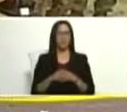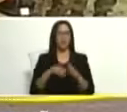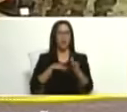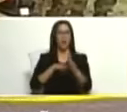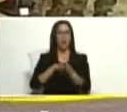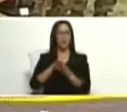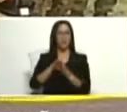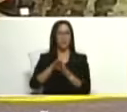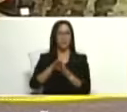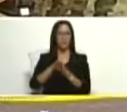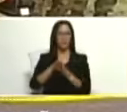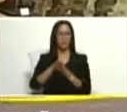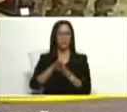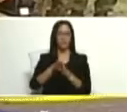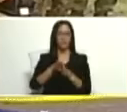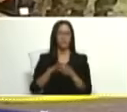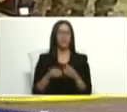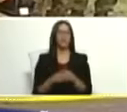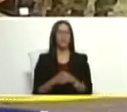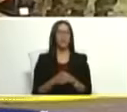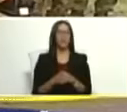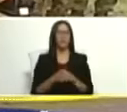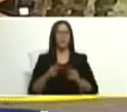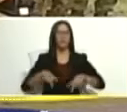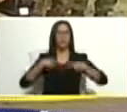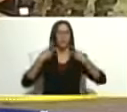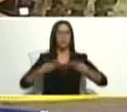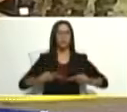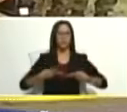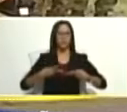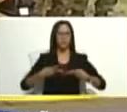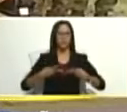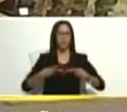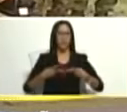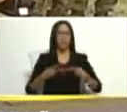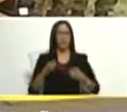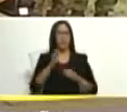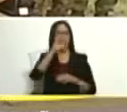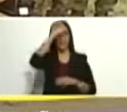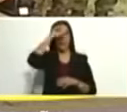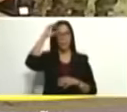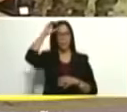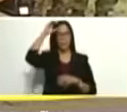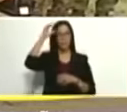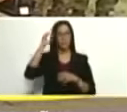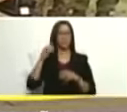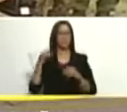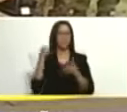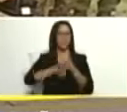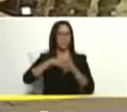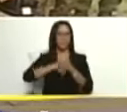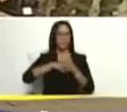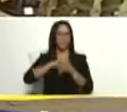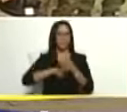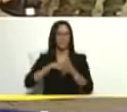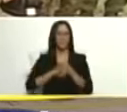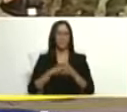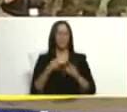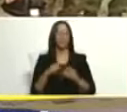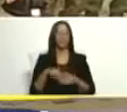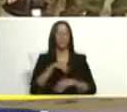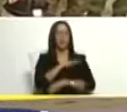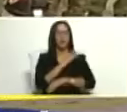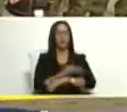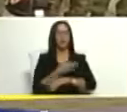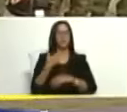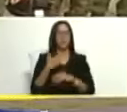avanzando y actualizando la capacidad combativa de una Fuerza Armada